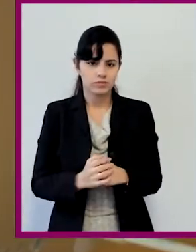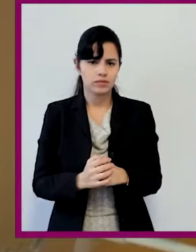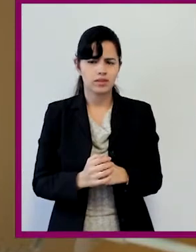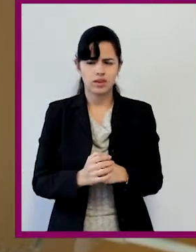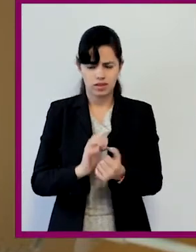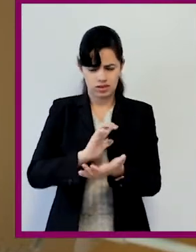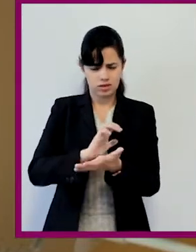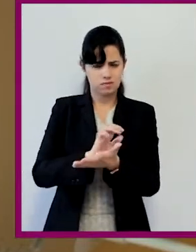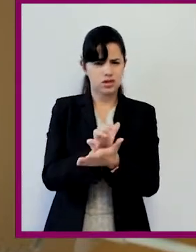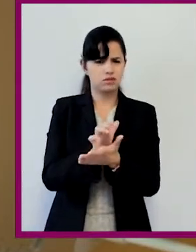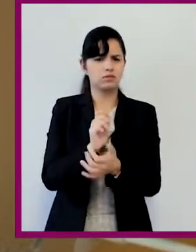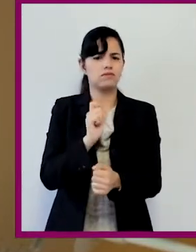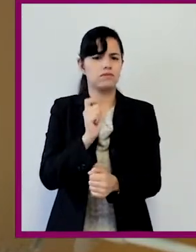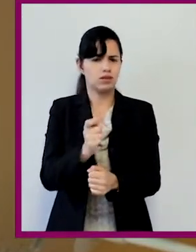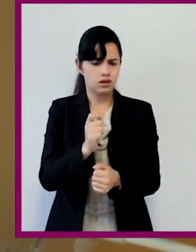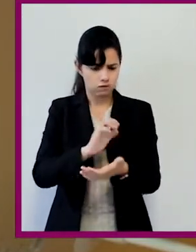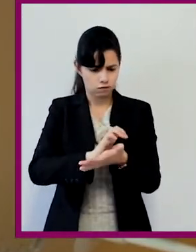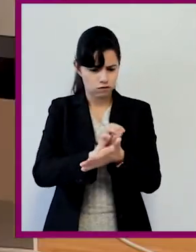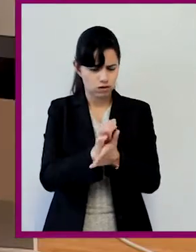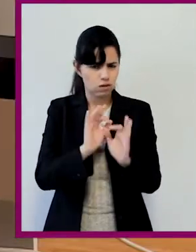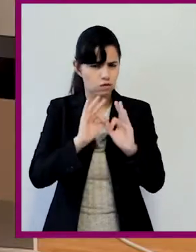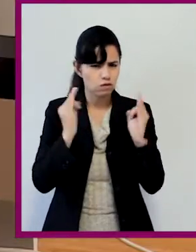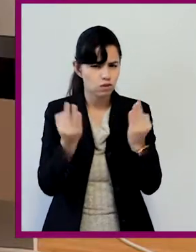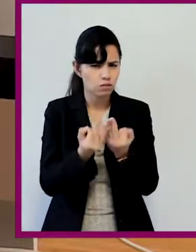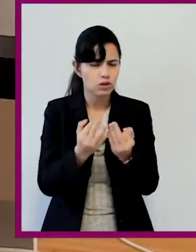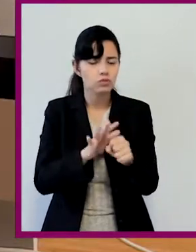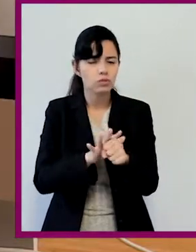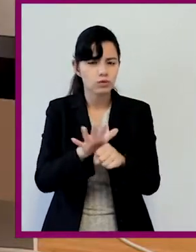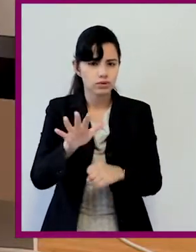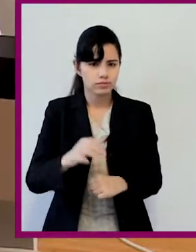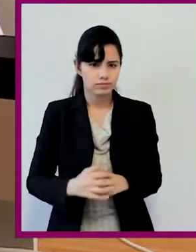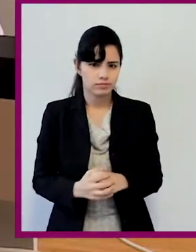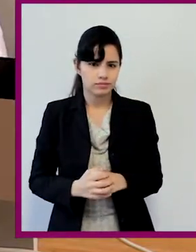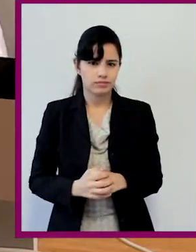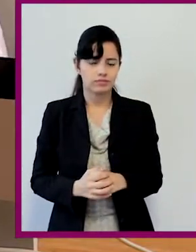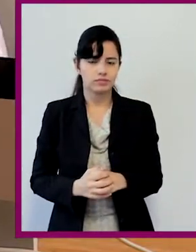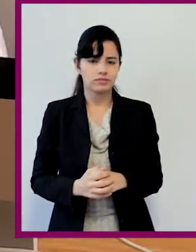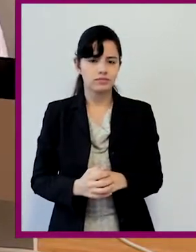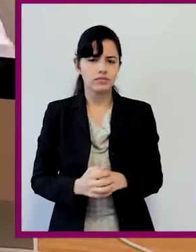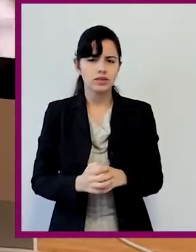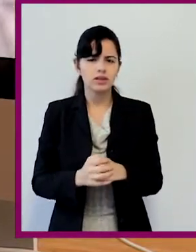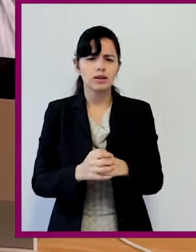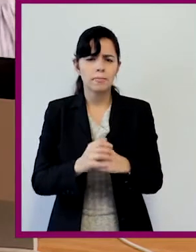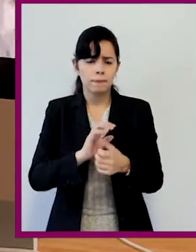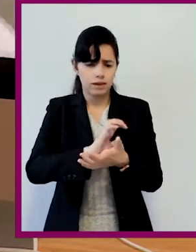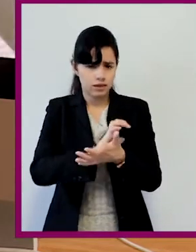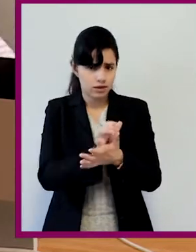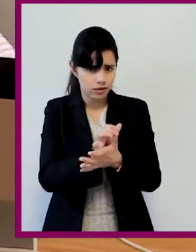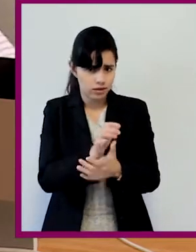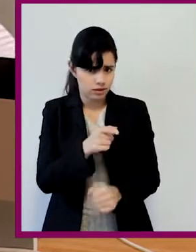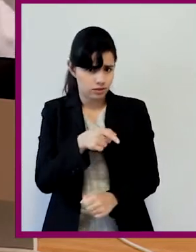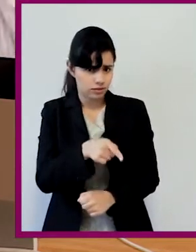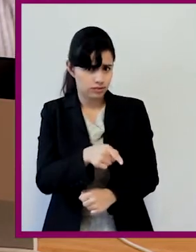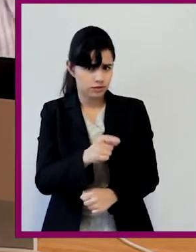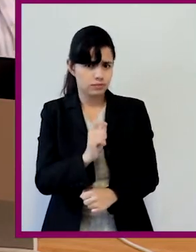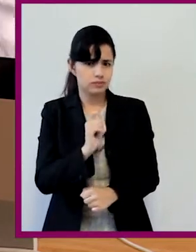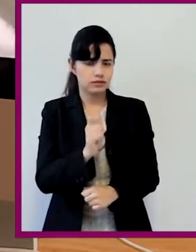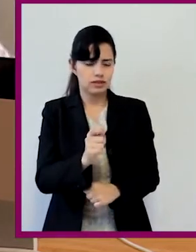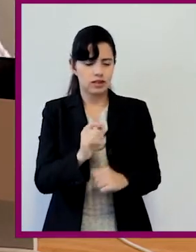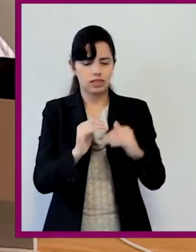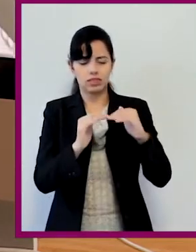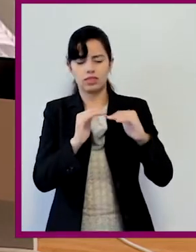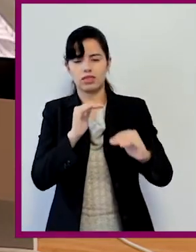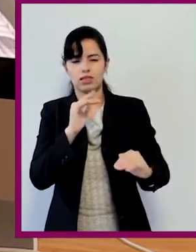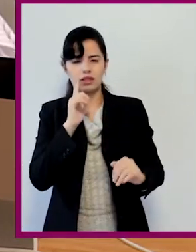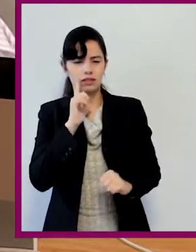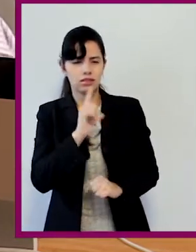discriminación existen en nuestro país? Bueno, discriminar a alguien es menoscabar,